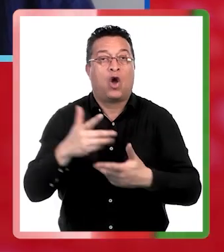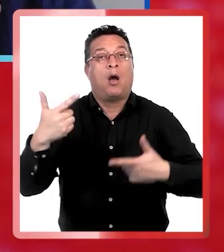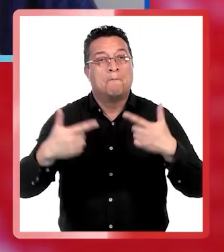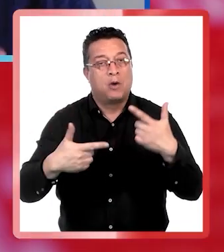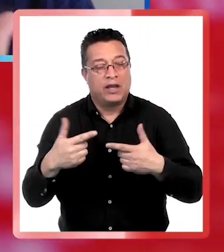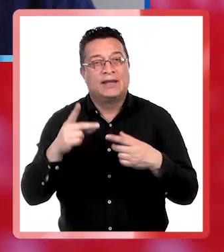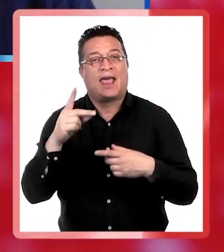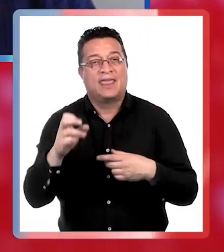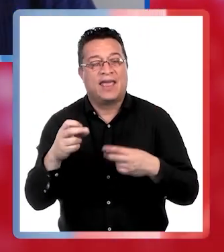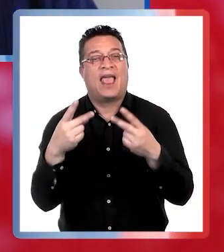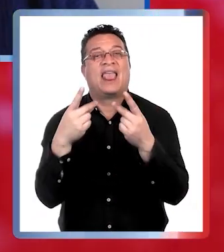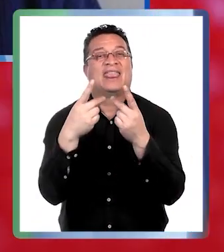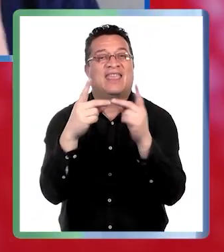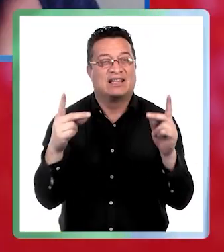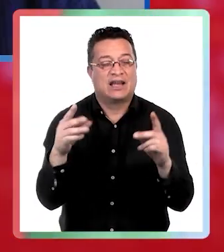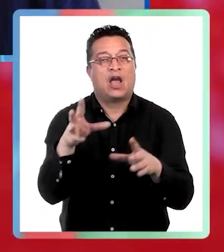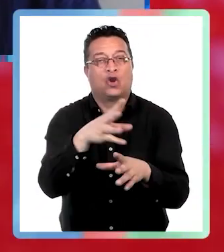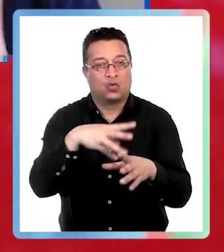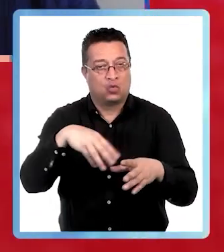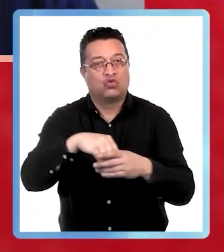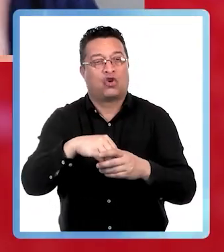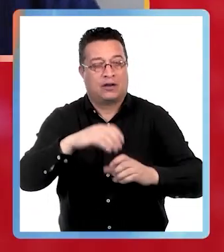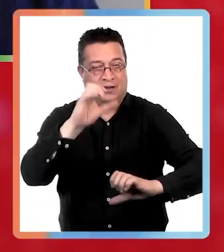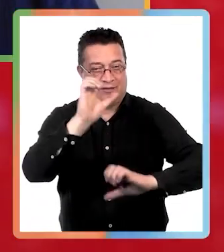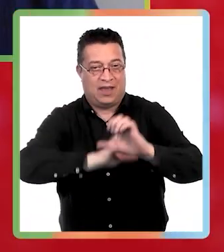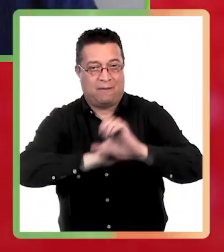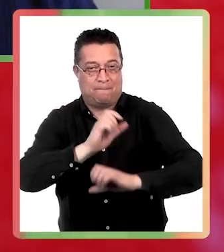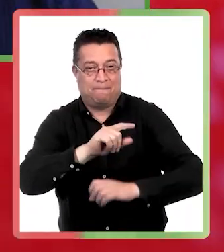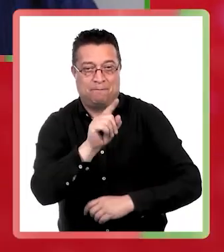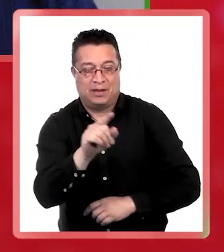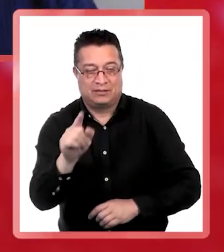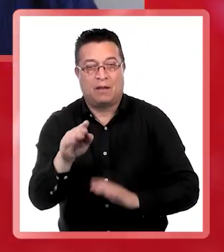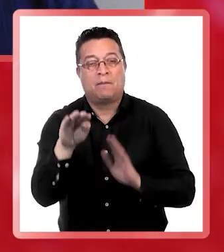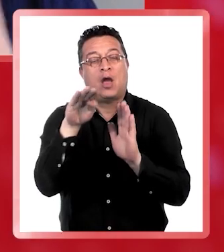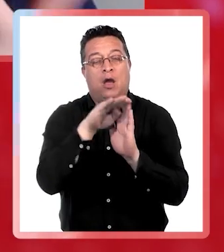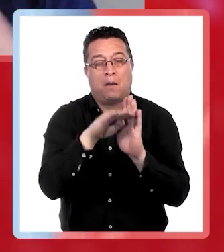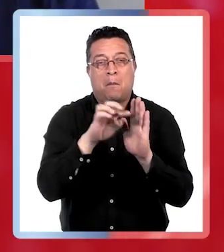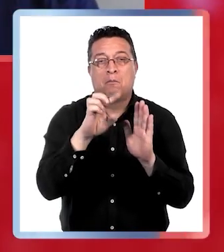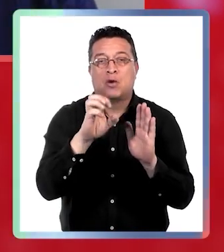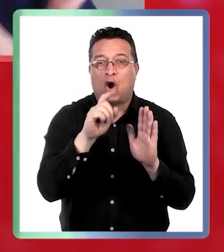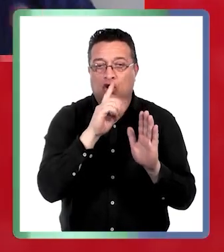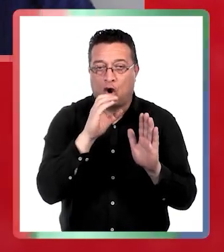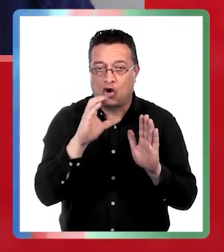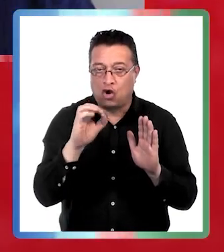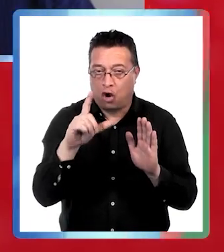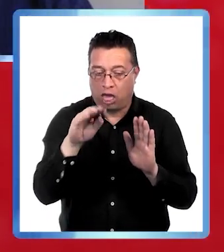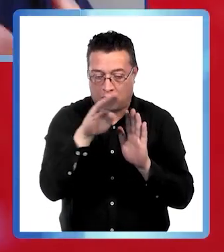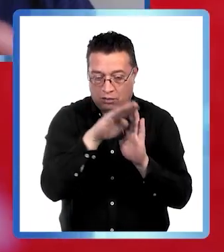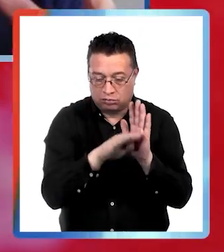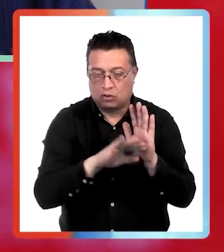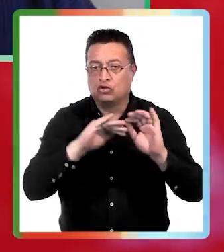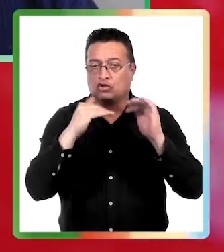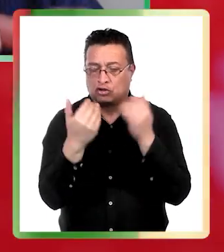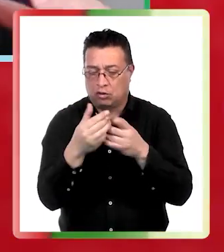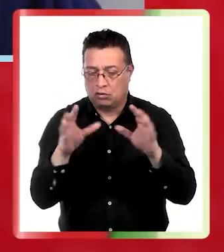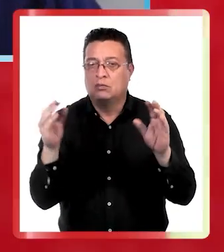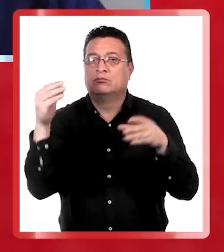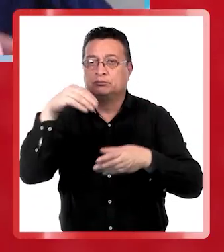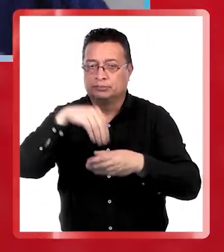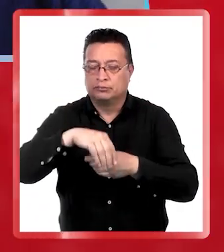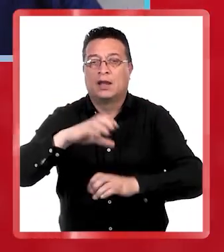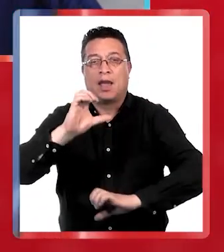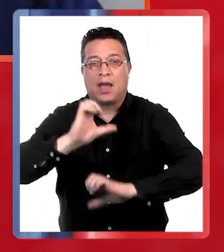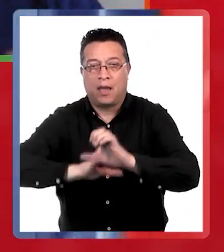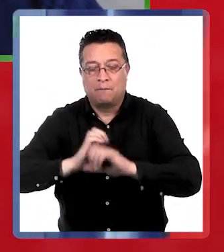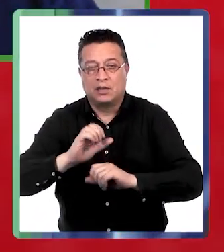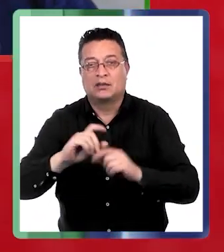una política de diversidad e inclusión para las empresas, protocolos, manuales, o sea, todo lo que queda sistematizado